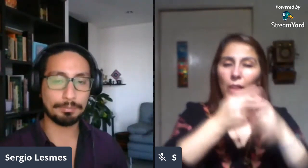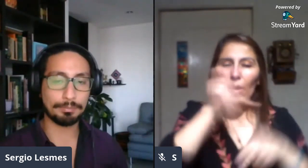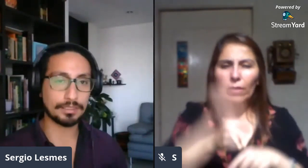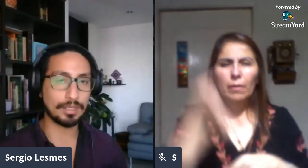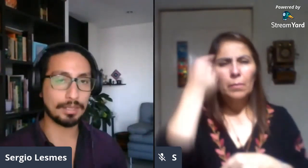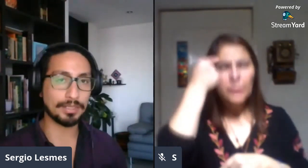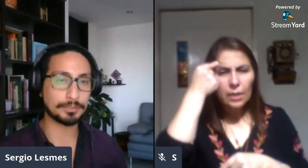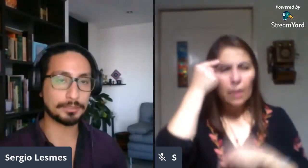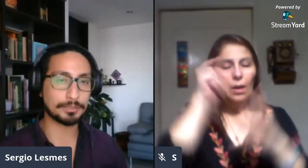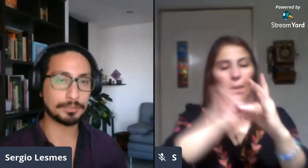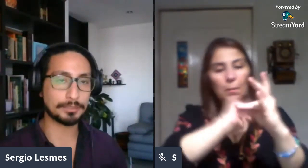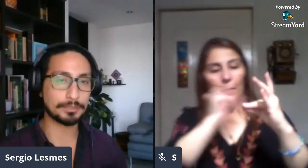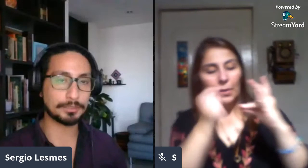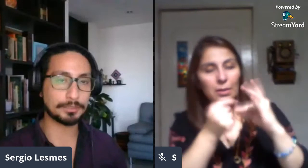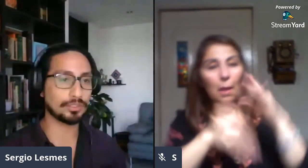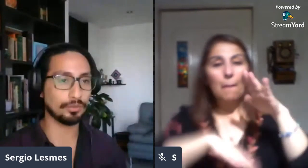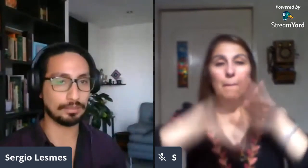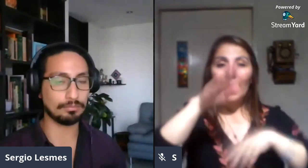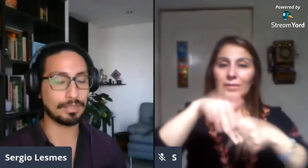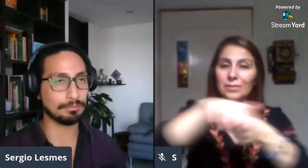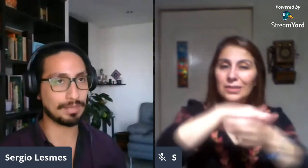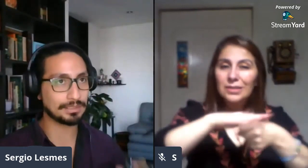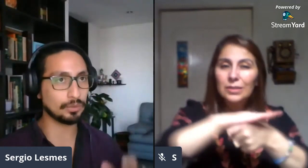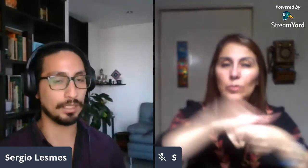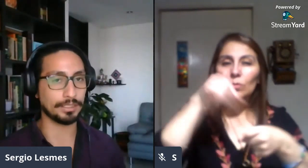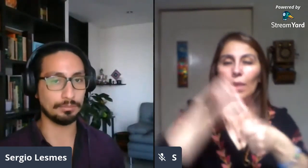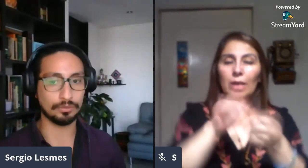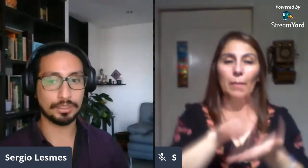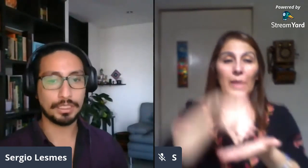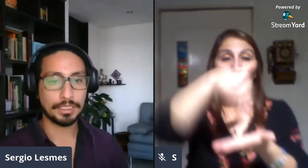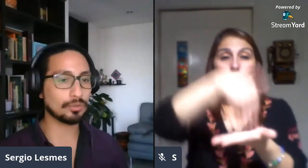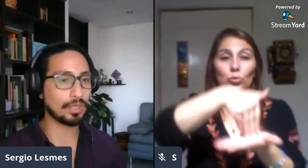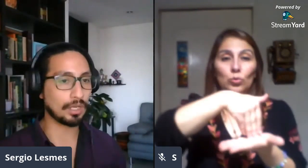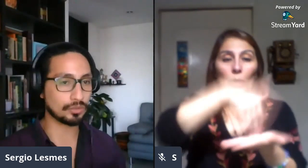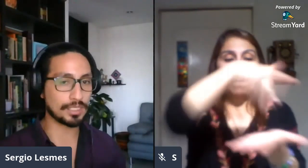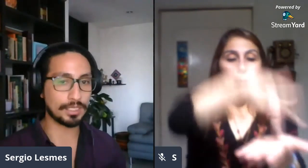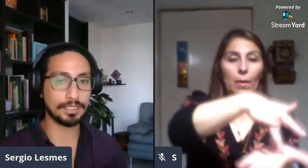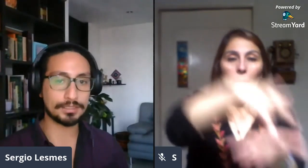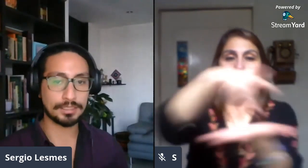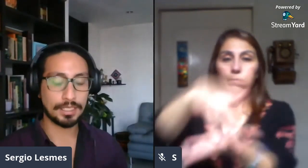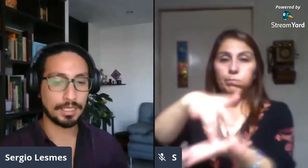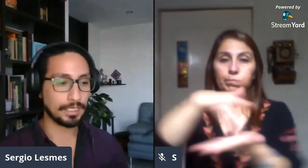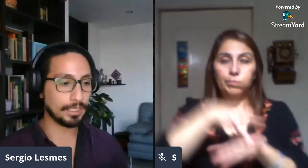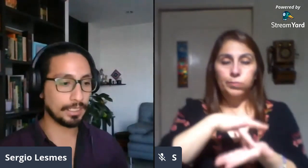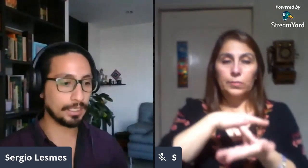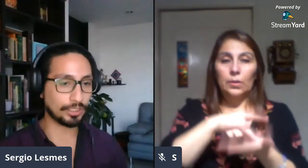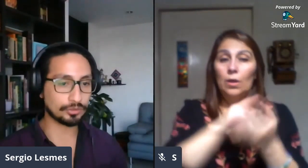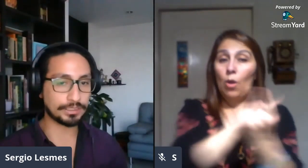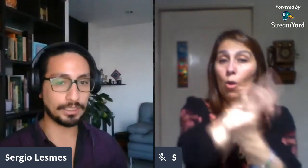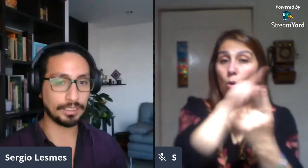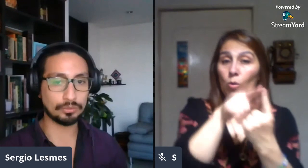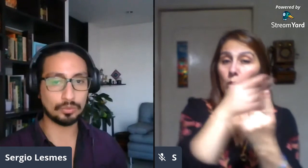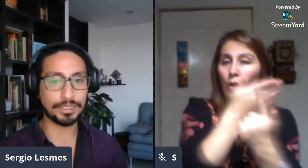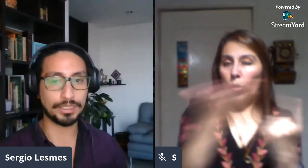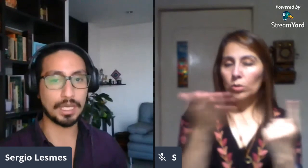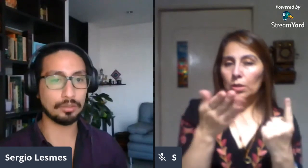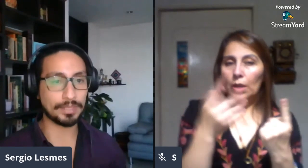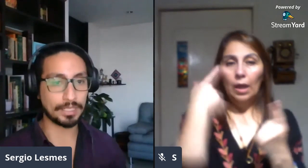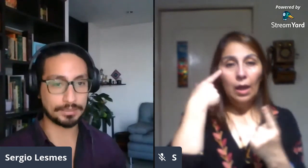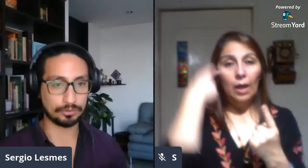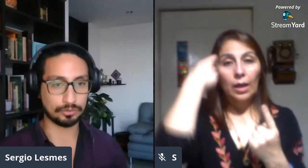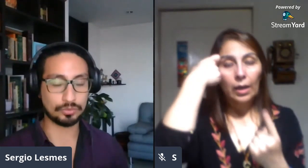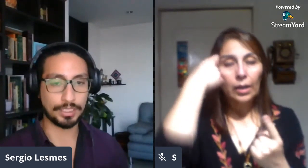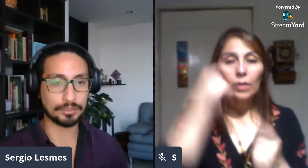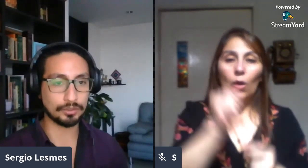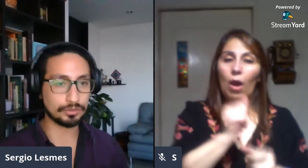perspectiva más situada, digamos. Y en esa perspectiva, pues, una cosa es los retos que tiene el autocuidado